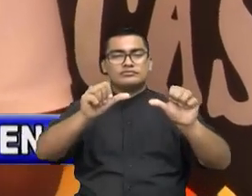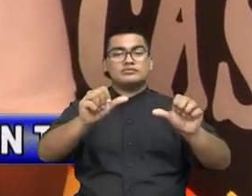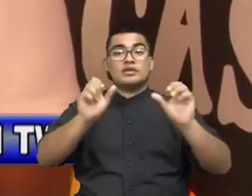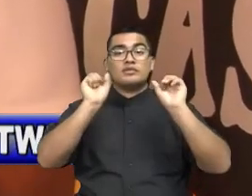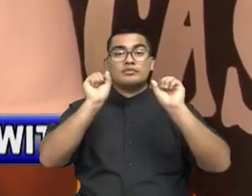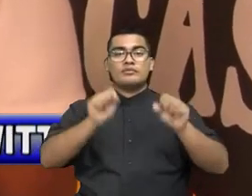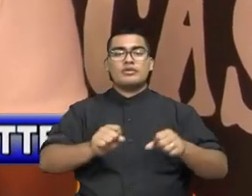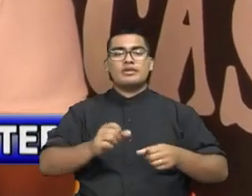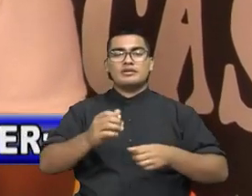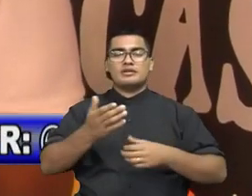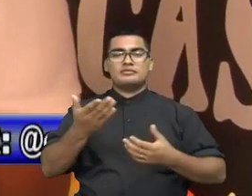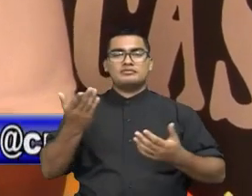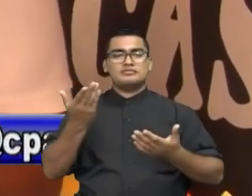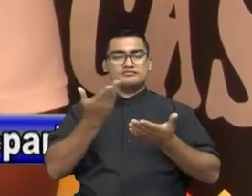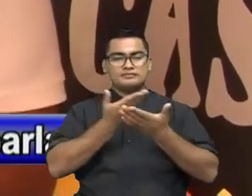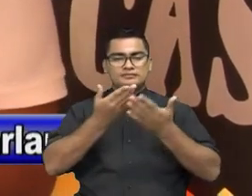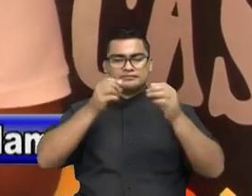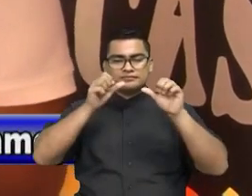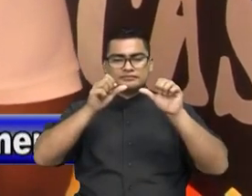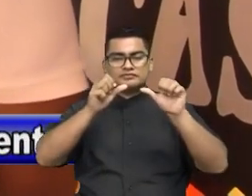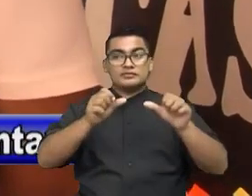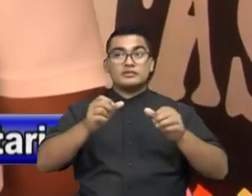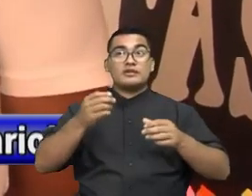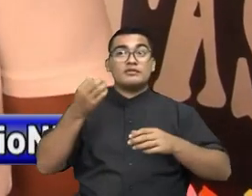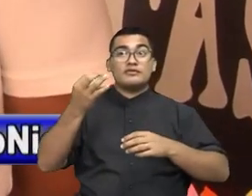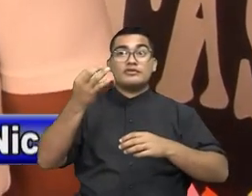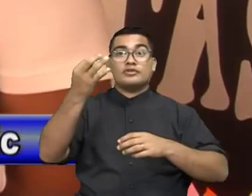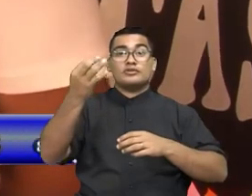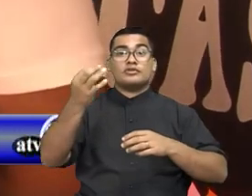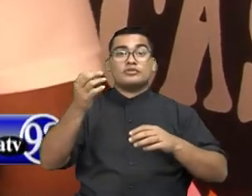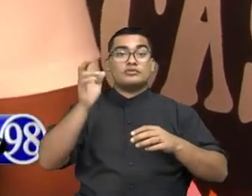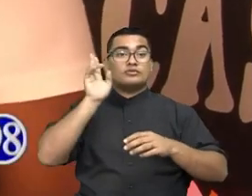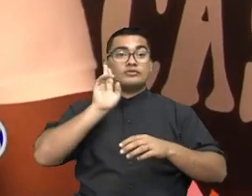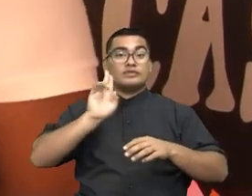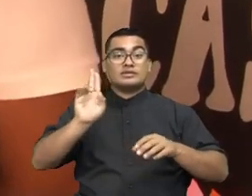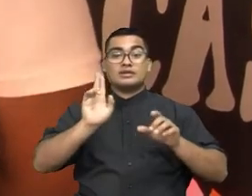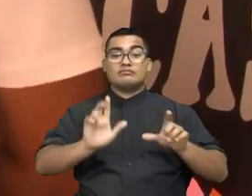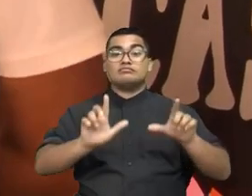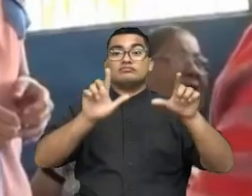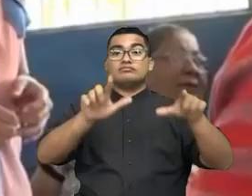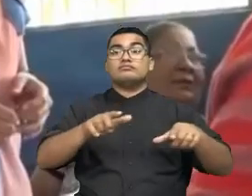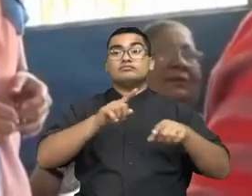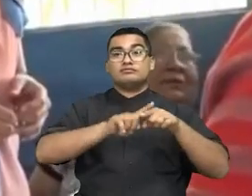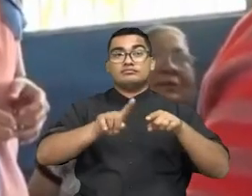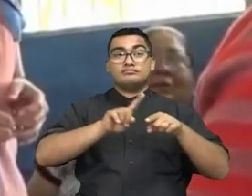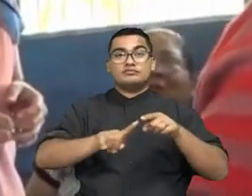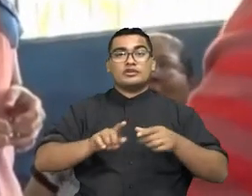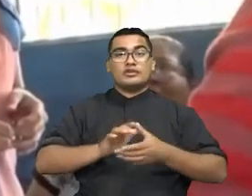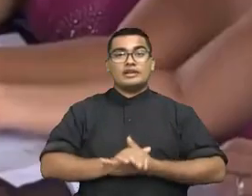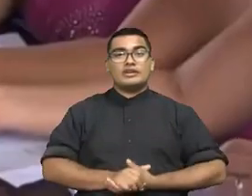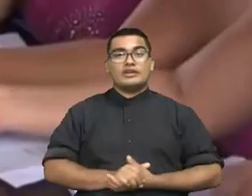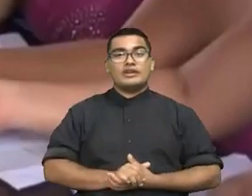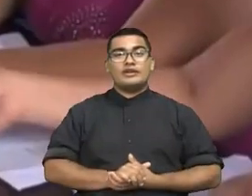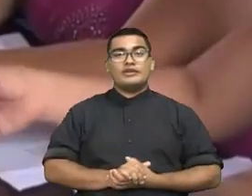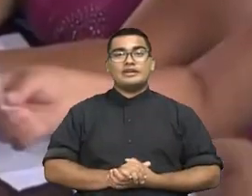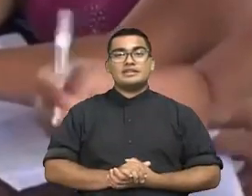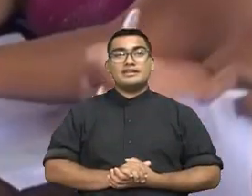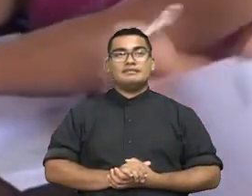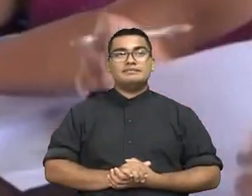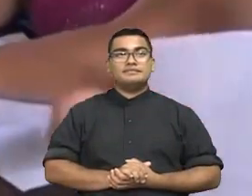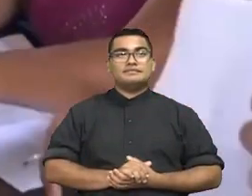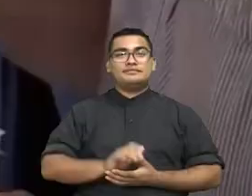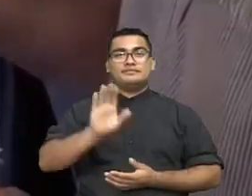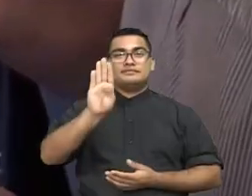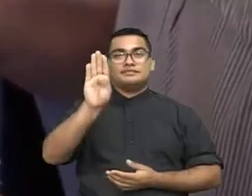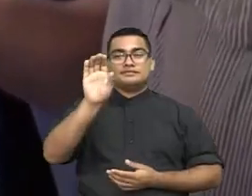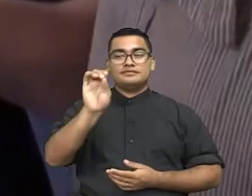salir adelante, poder apoyarnos con lo que viene ahorita nuestro gasto para el colegio. La entrega del bono de bachiller